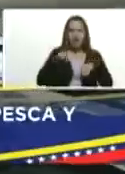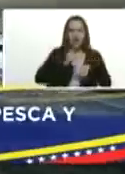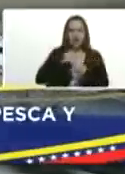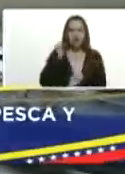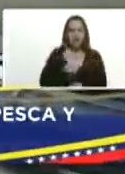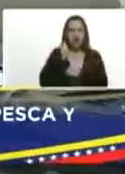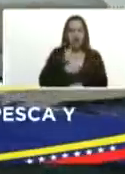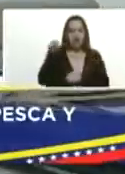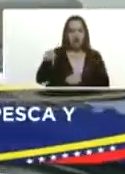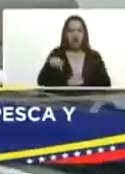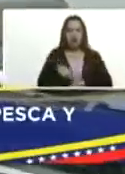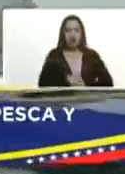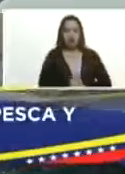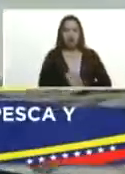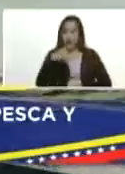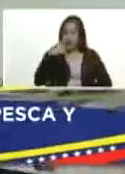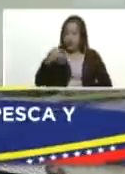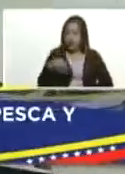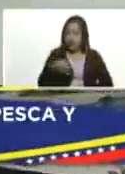aquí, ¿verdad?